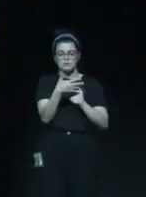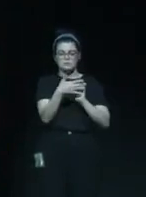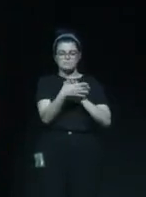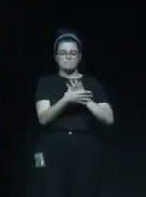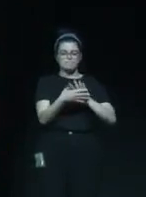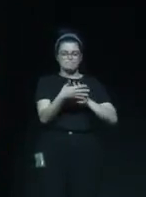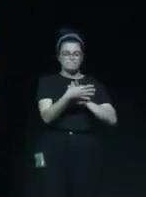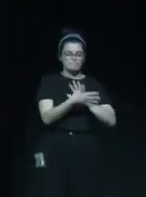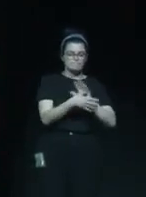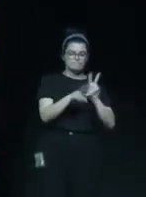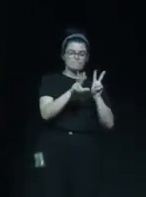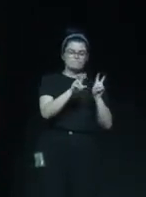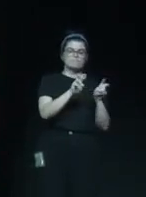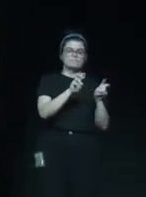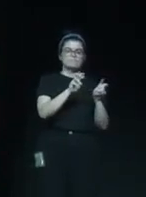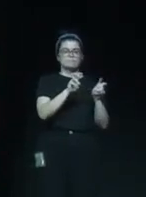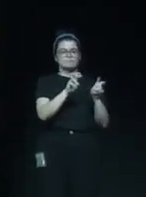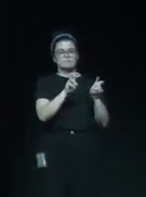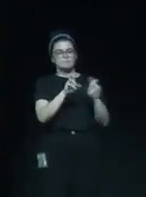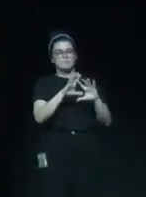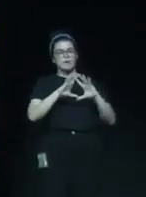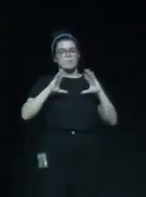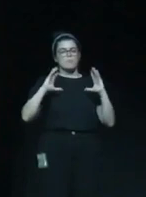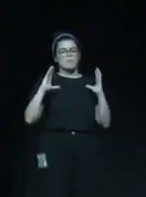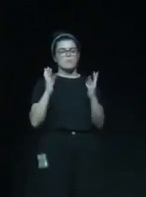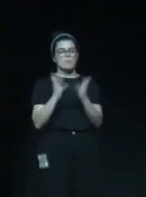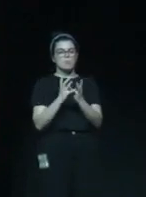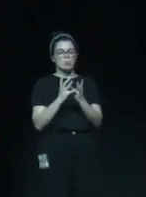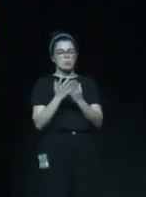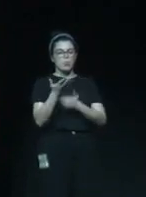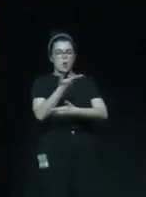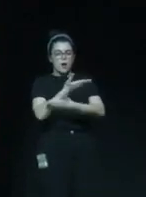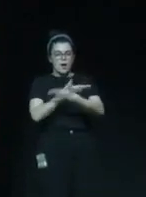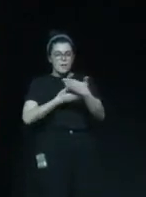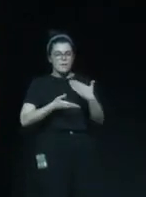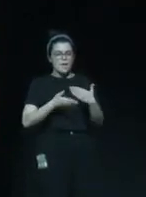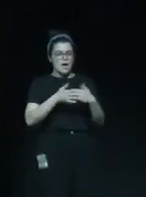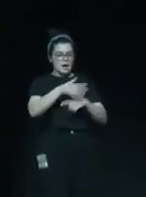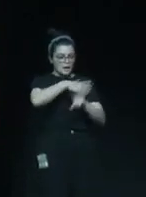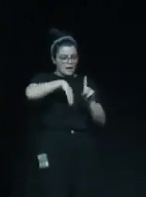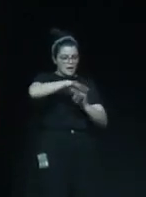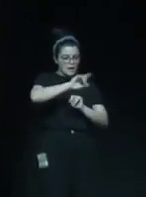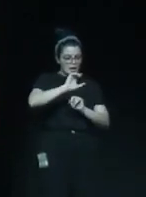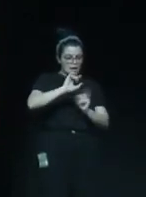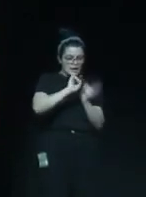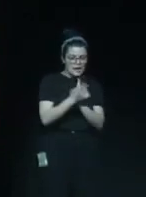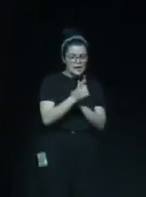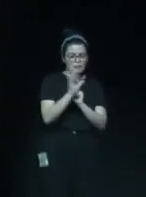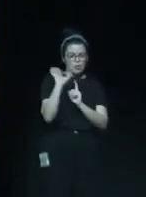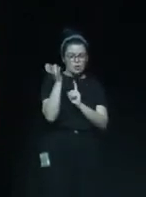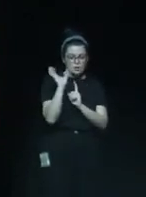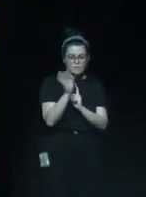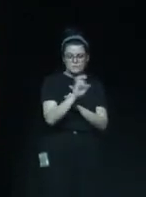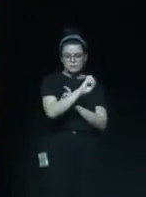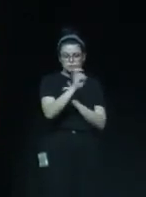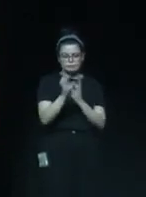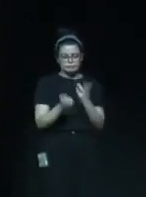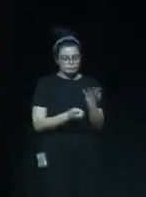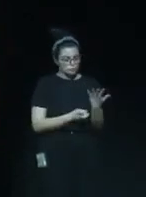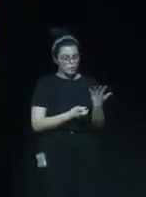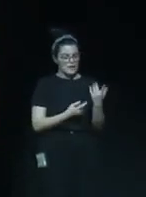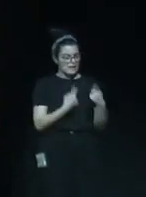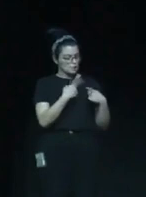del cambio que tenemos que hacer en el mundo, del cambio climático, de lo que tenemos que hacer la